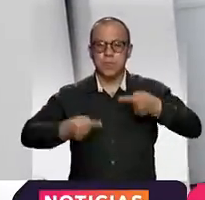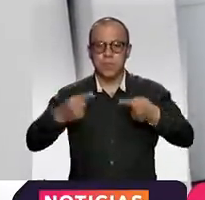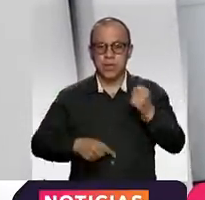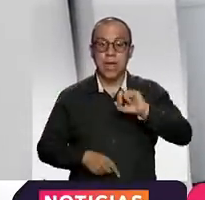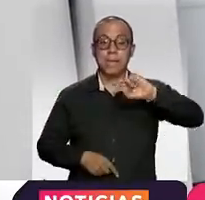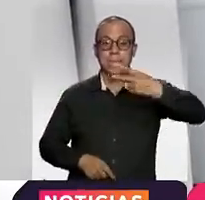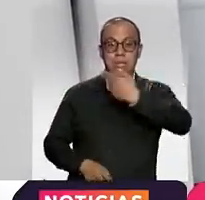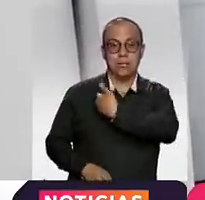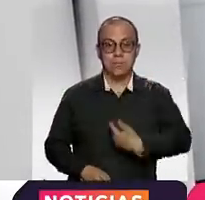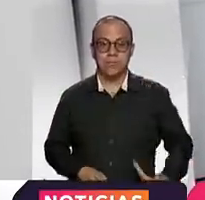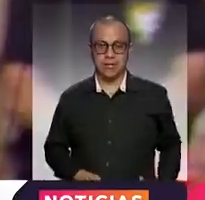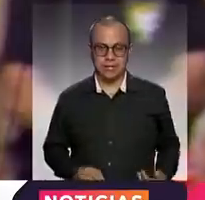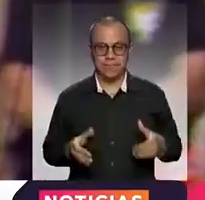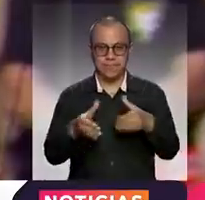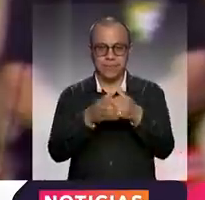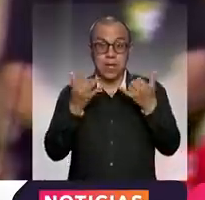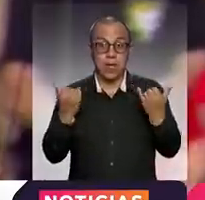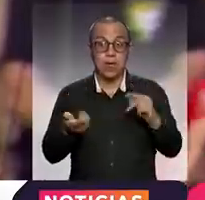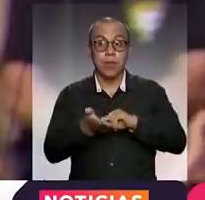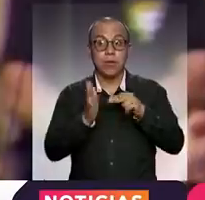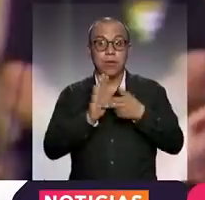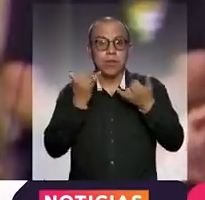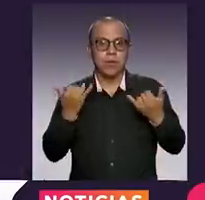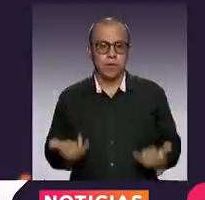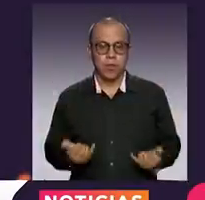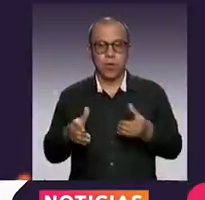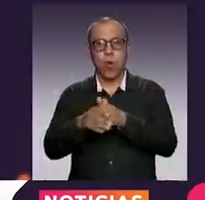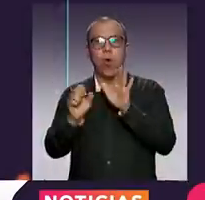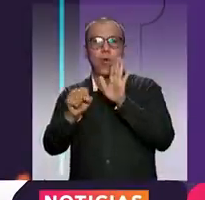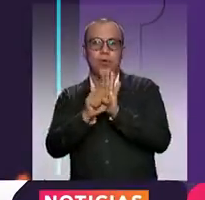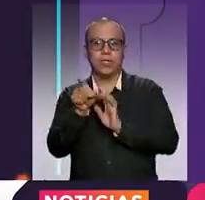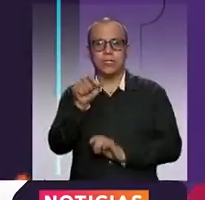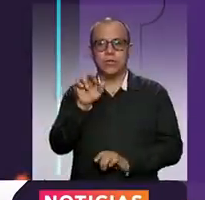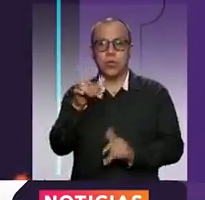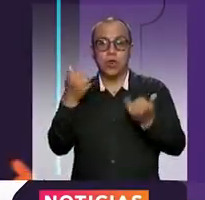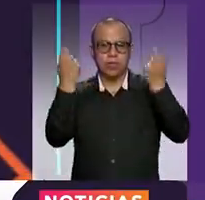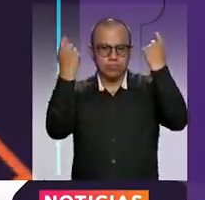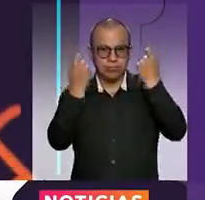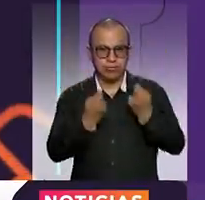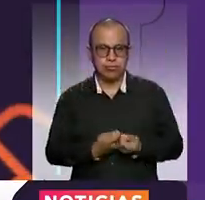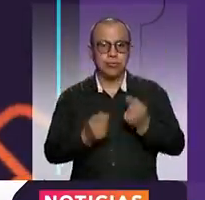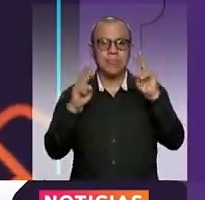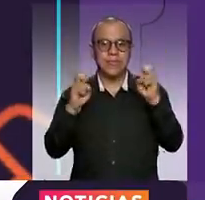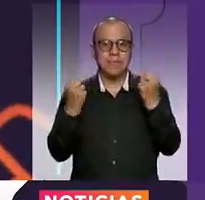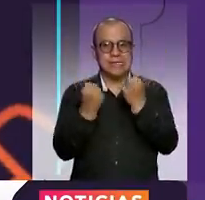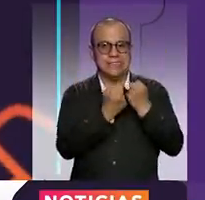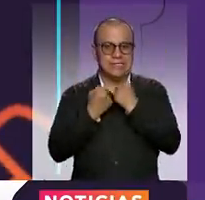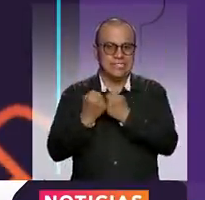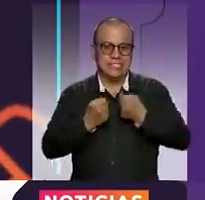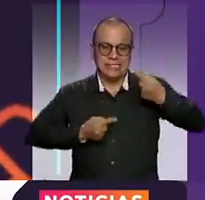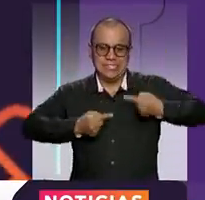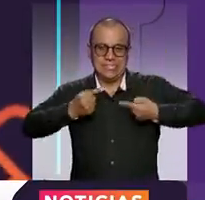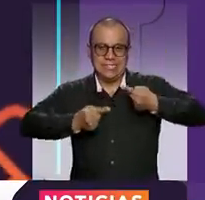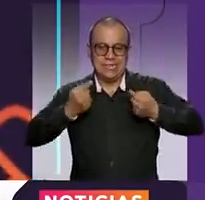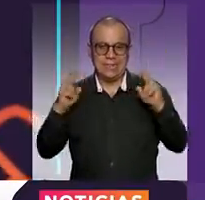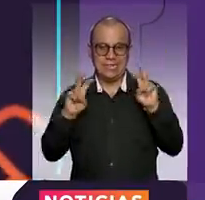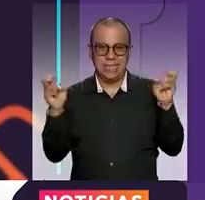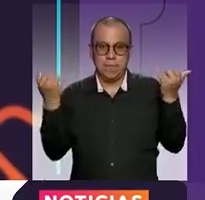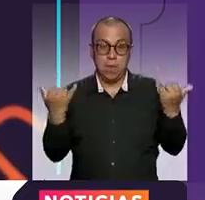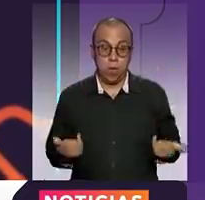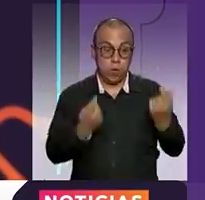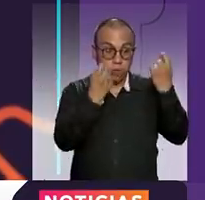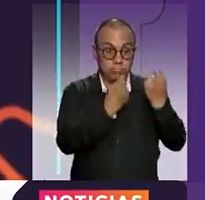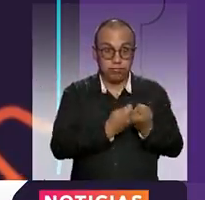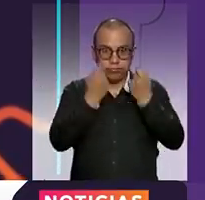ex vicepresidente demócrata. Sin embargo, en Georgia se anunció el recuento de votos debido al apretado resultado entre los candidatos. La